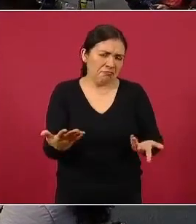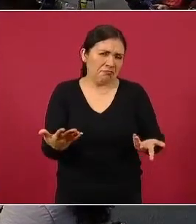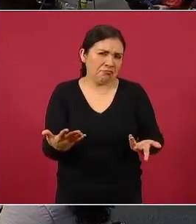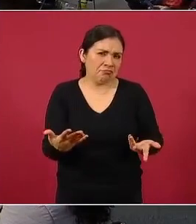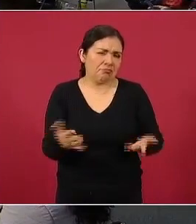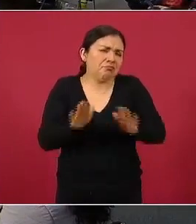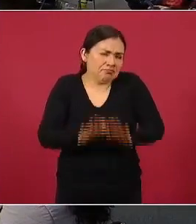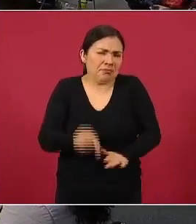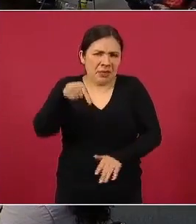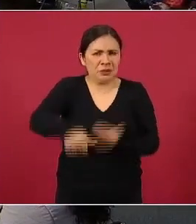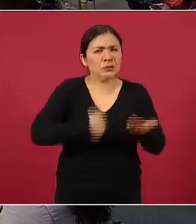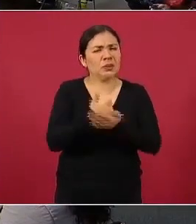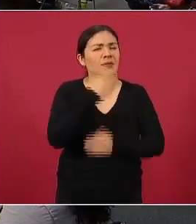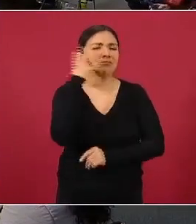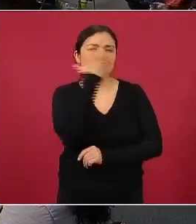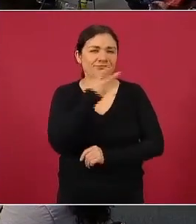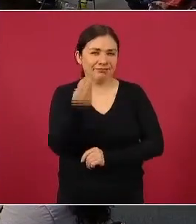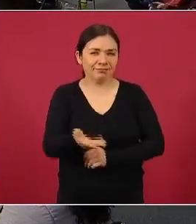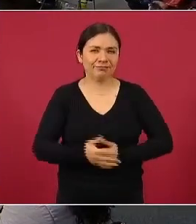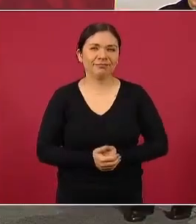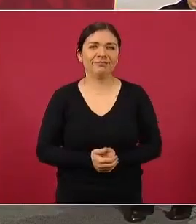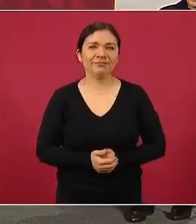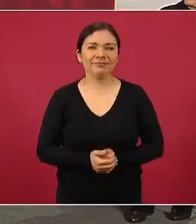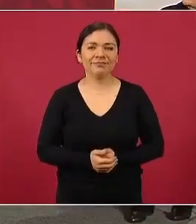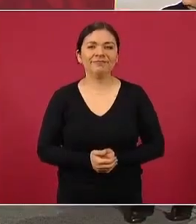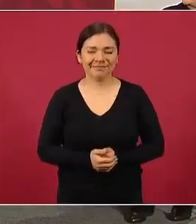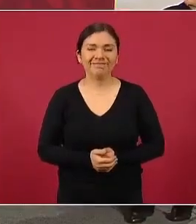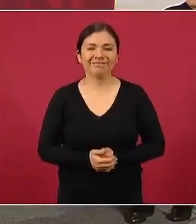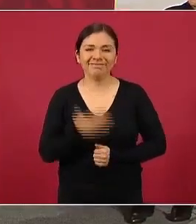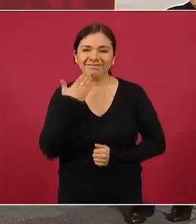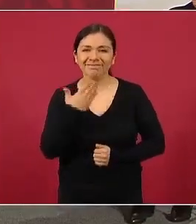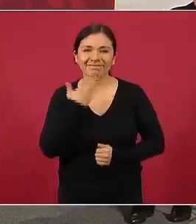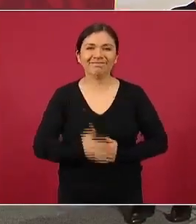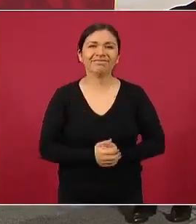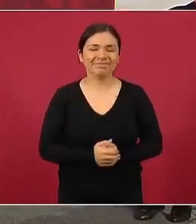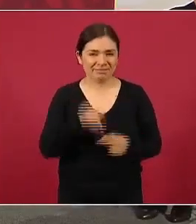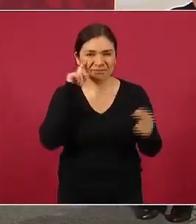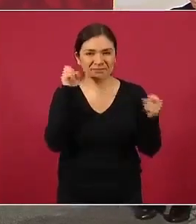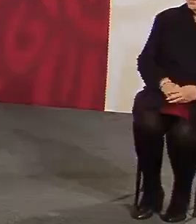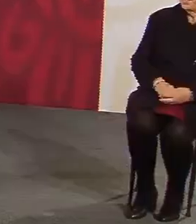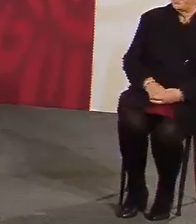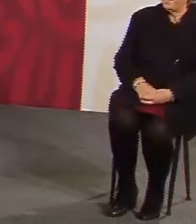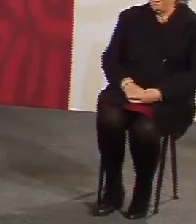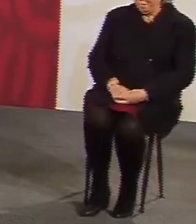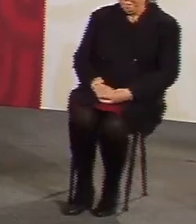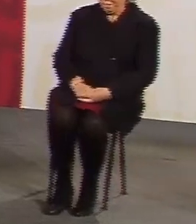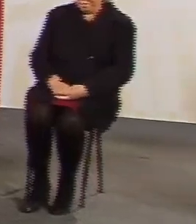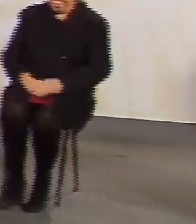siempre, pero es bellísima. Bueno, de acuerdo, nos estamos viendo.